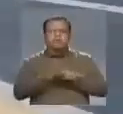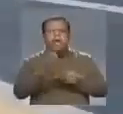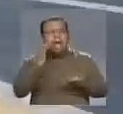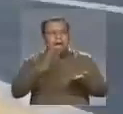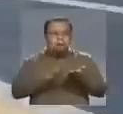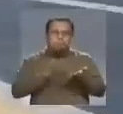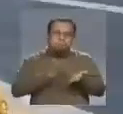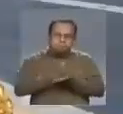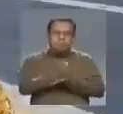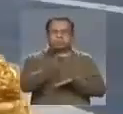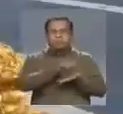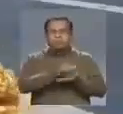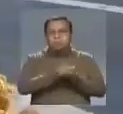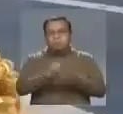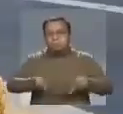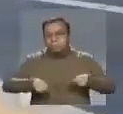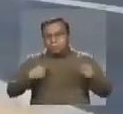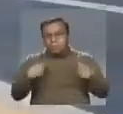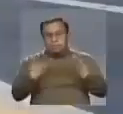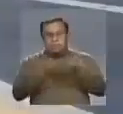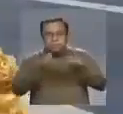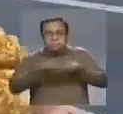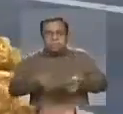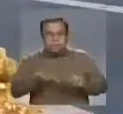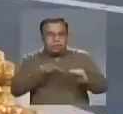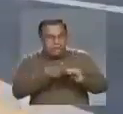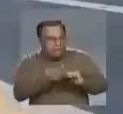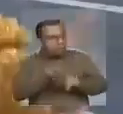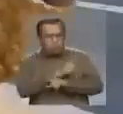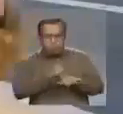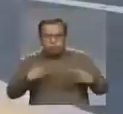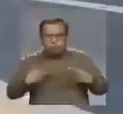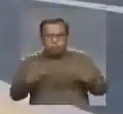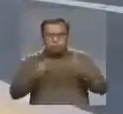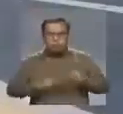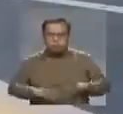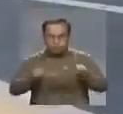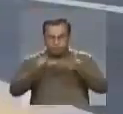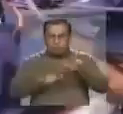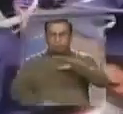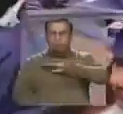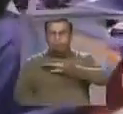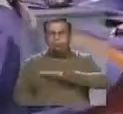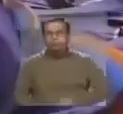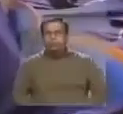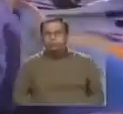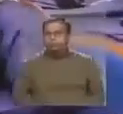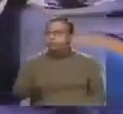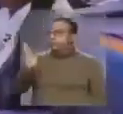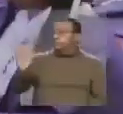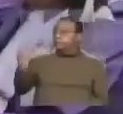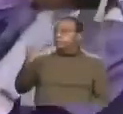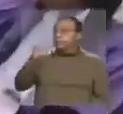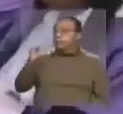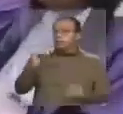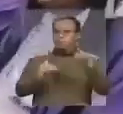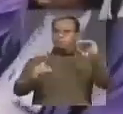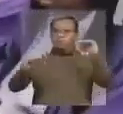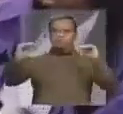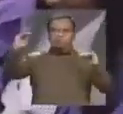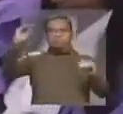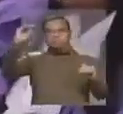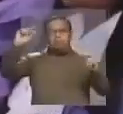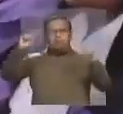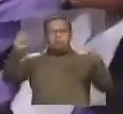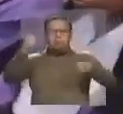que seguir poniendo sus vidas y sus sueños en pausa, como el sueño de graduarse del bachillerato. Ellas, por el desequilibrio en la